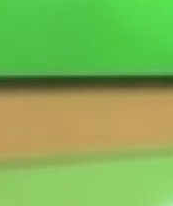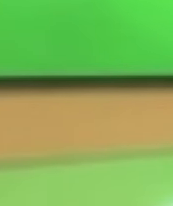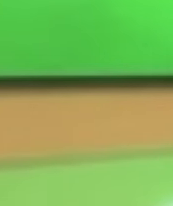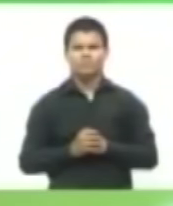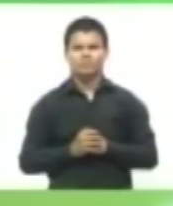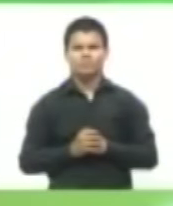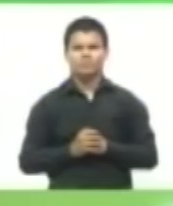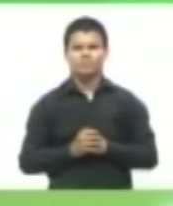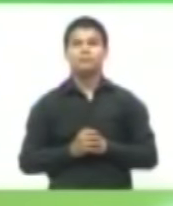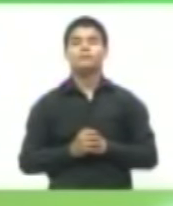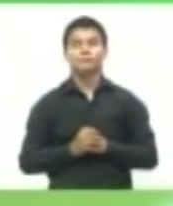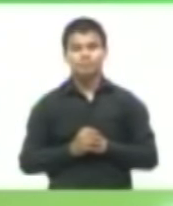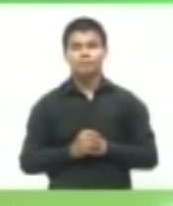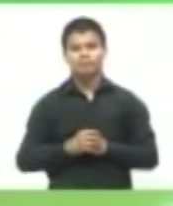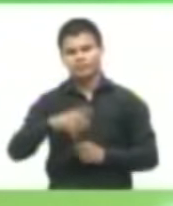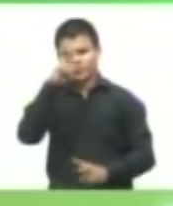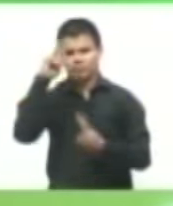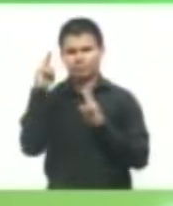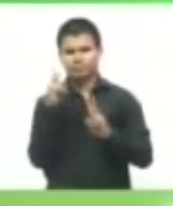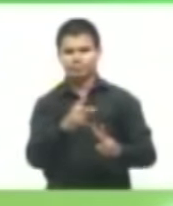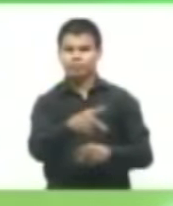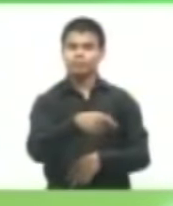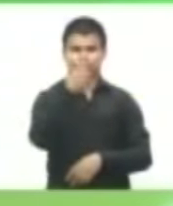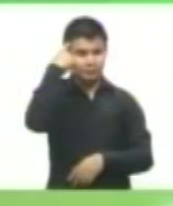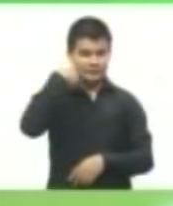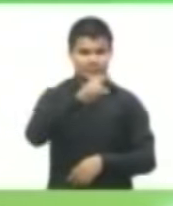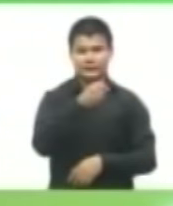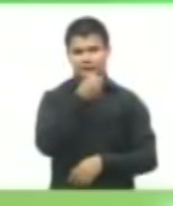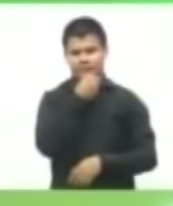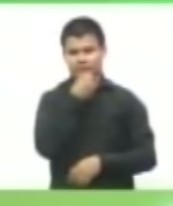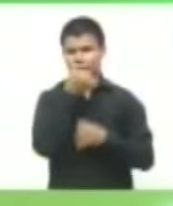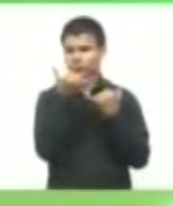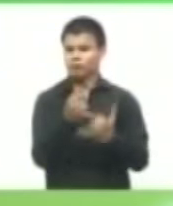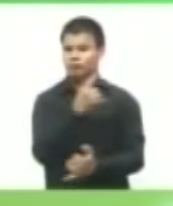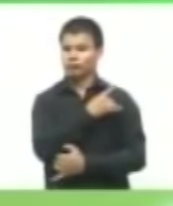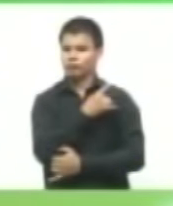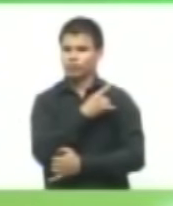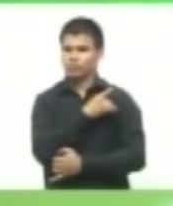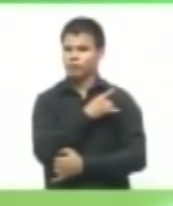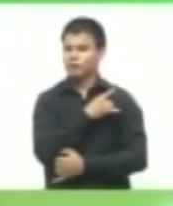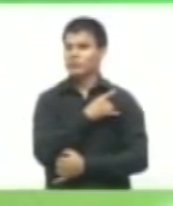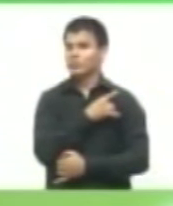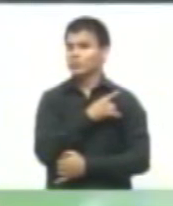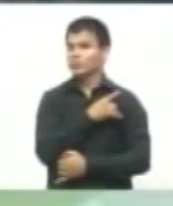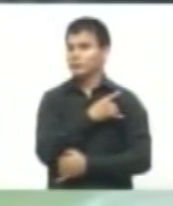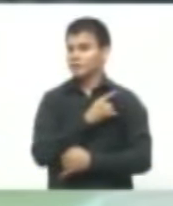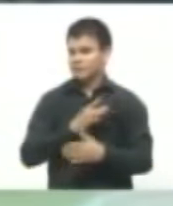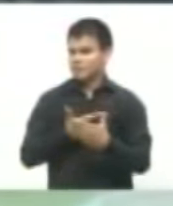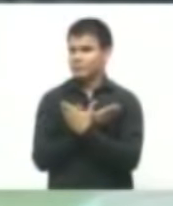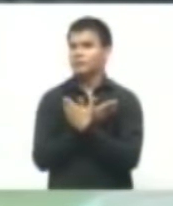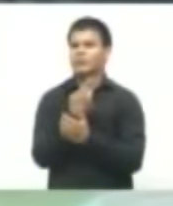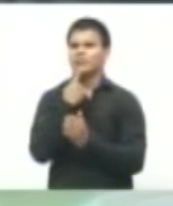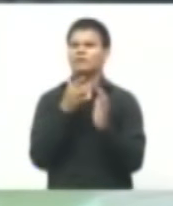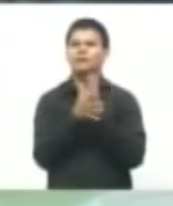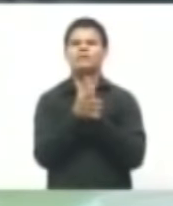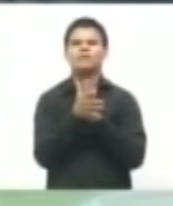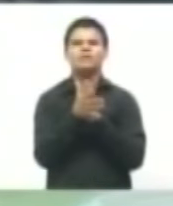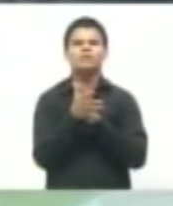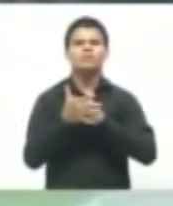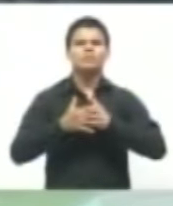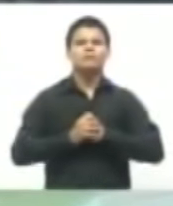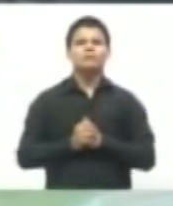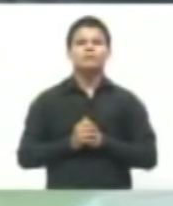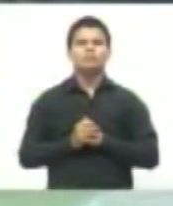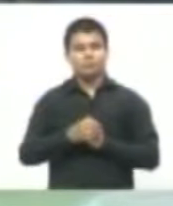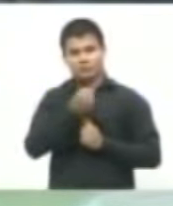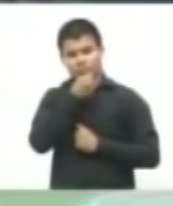Y en honor al Día del Periodista que se celebrará este 9 de febrero, la Universidad Metropolitana realizó una ceremonia para resaltar la labor de los